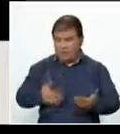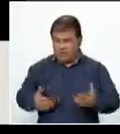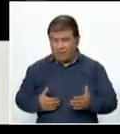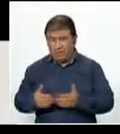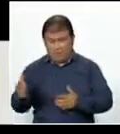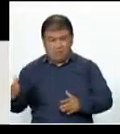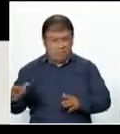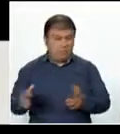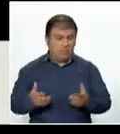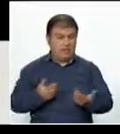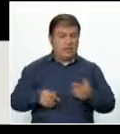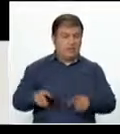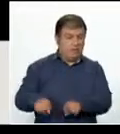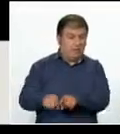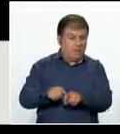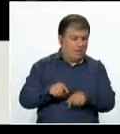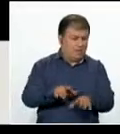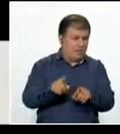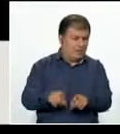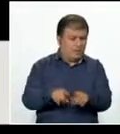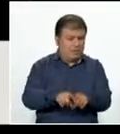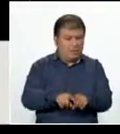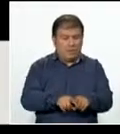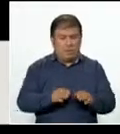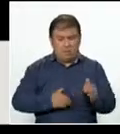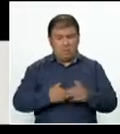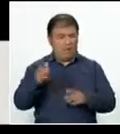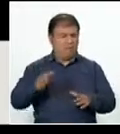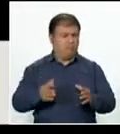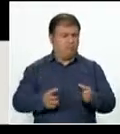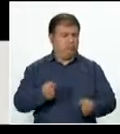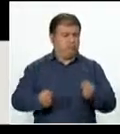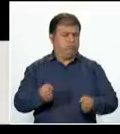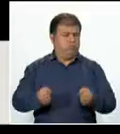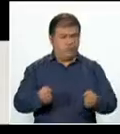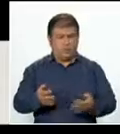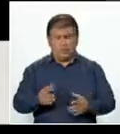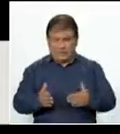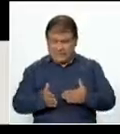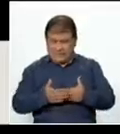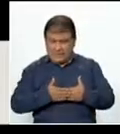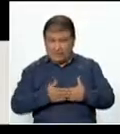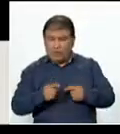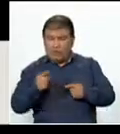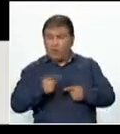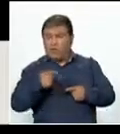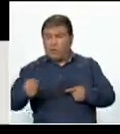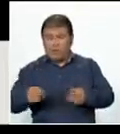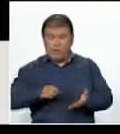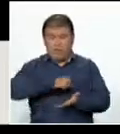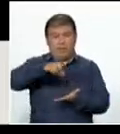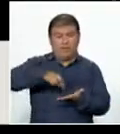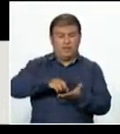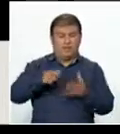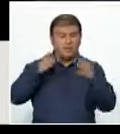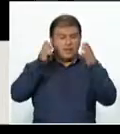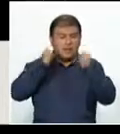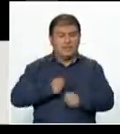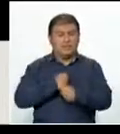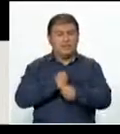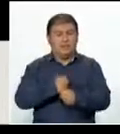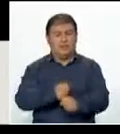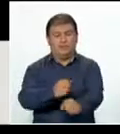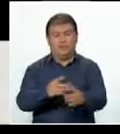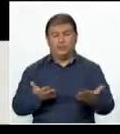usual, incluso hasta para la marcha es más de lo usual, porque estamos exactamente a una cuadra de la Plaza San Martín, donde se desarrolla pues esa